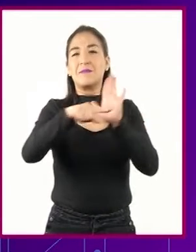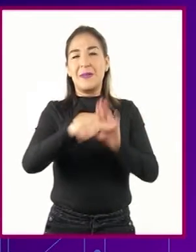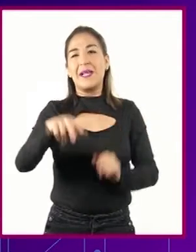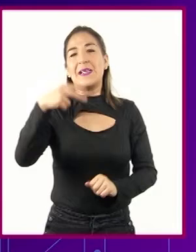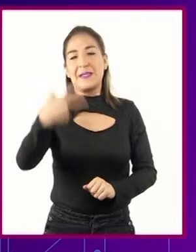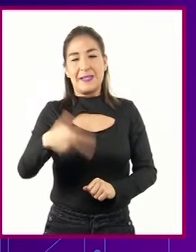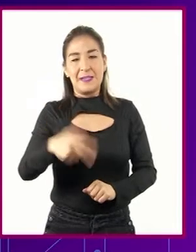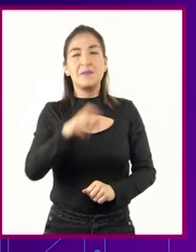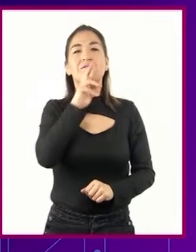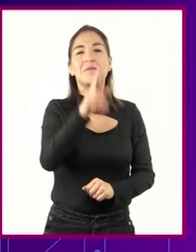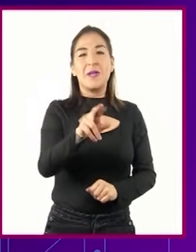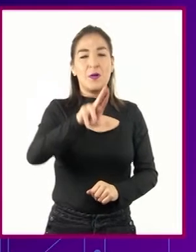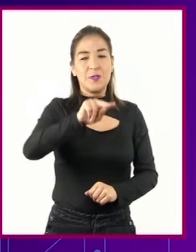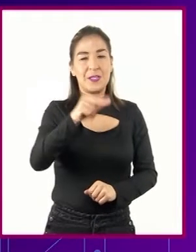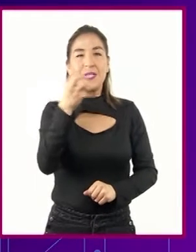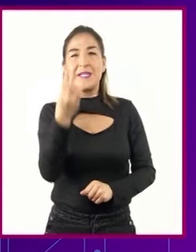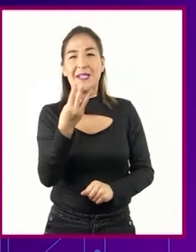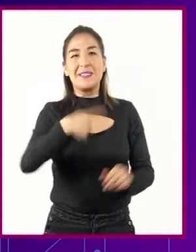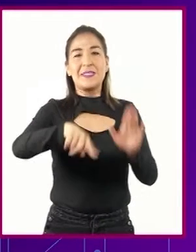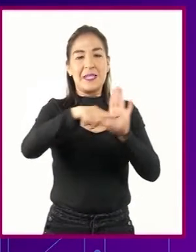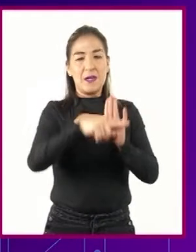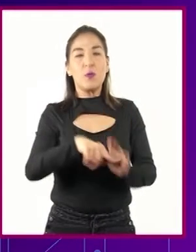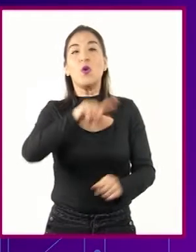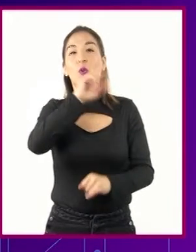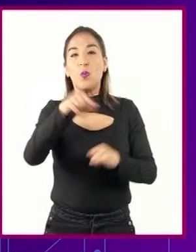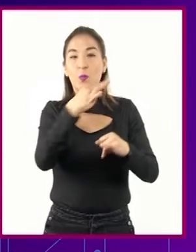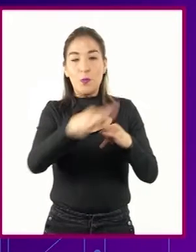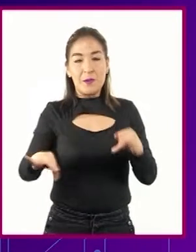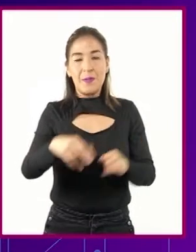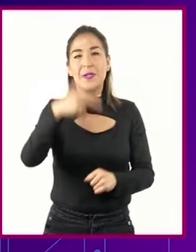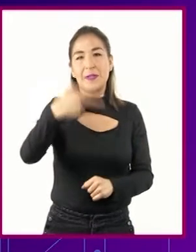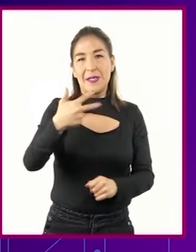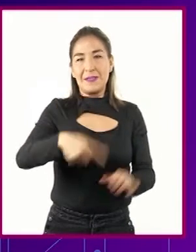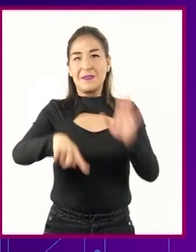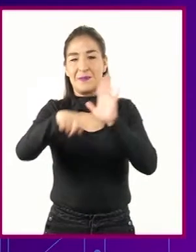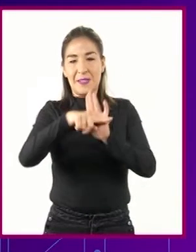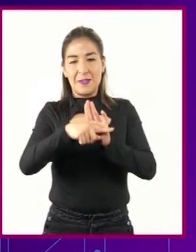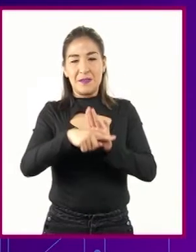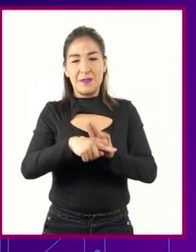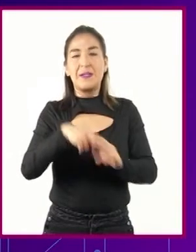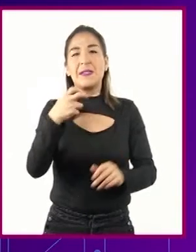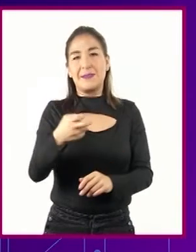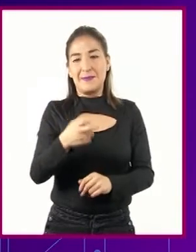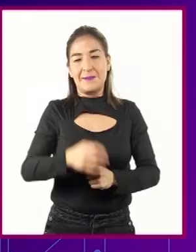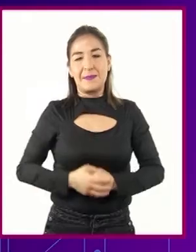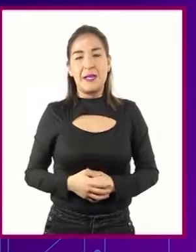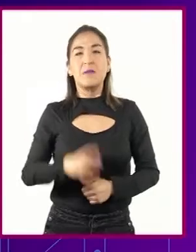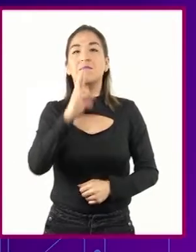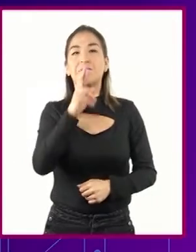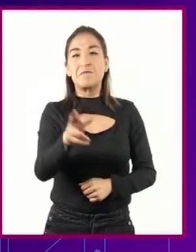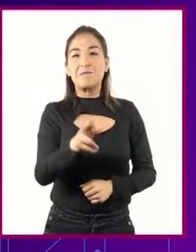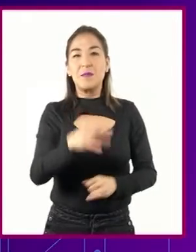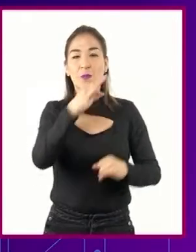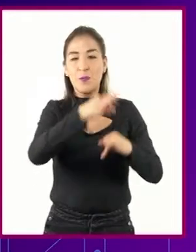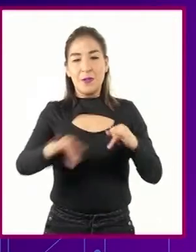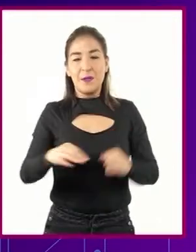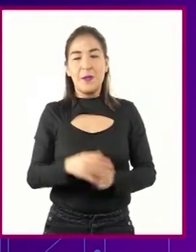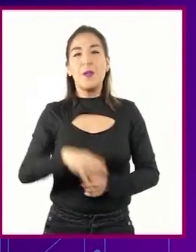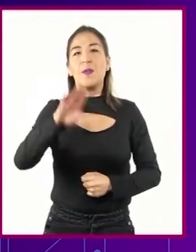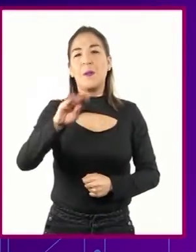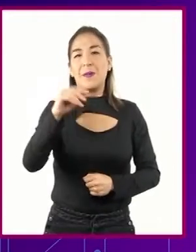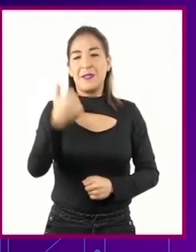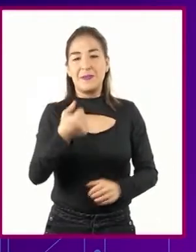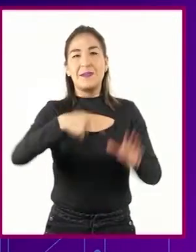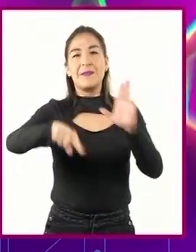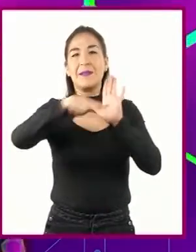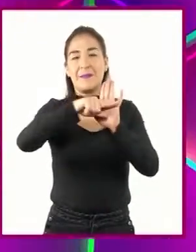negativo. Y por último, debemos resolver la operación 83 negativo menos 13. El resultado final es